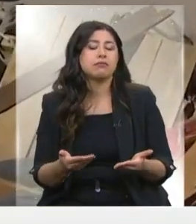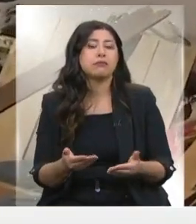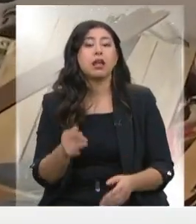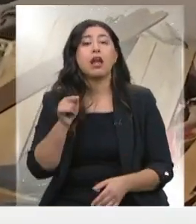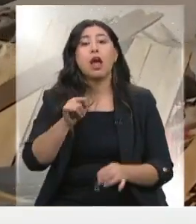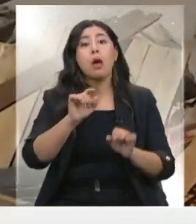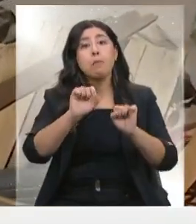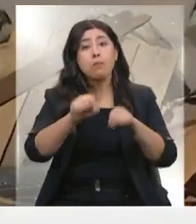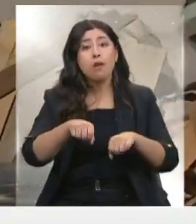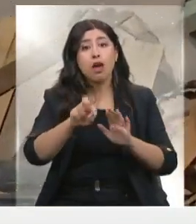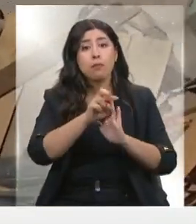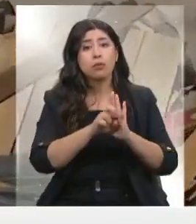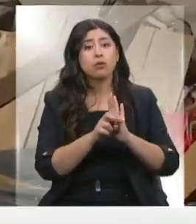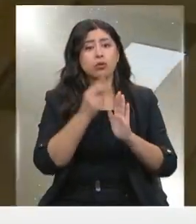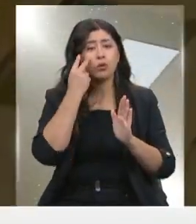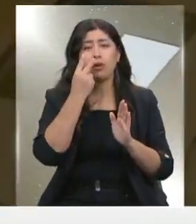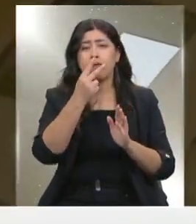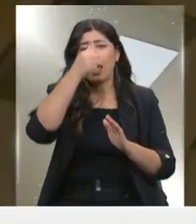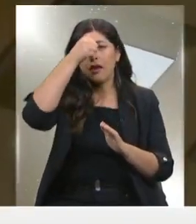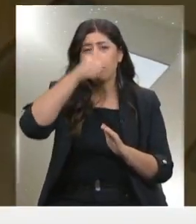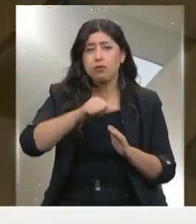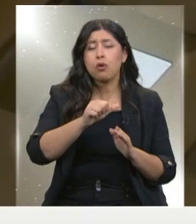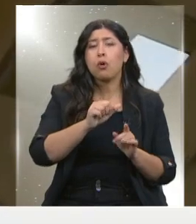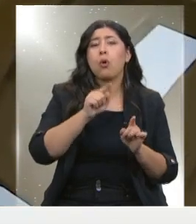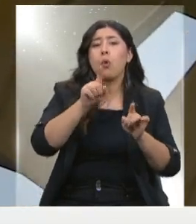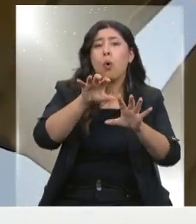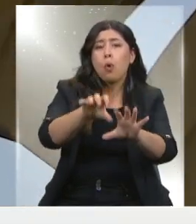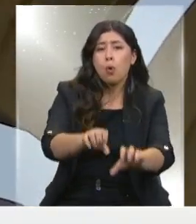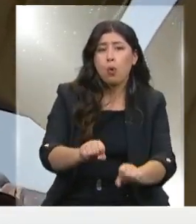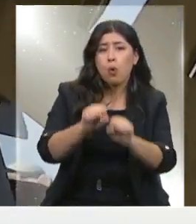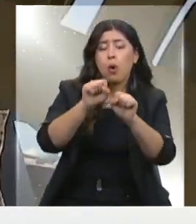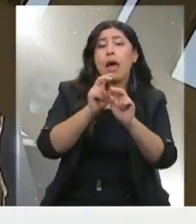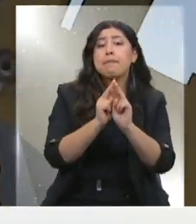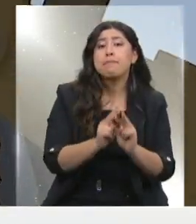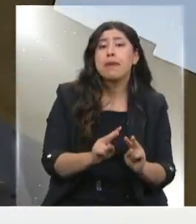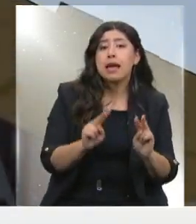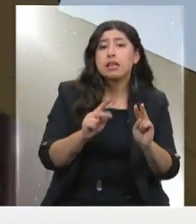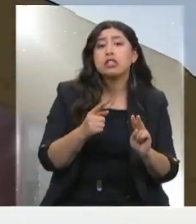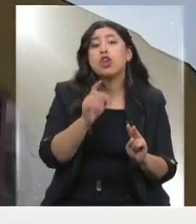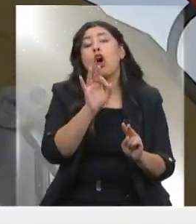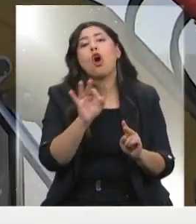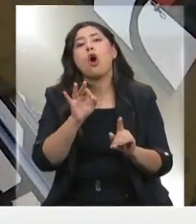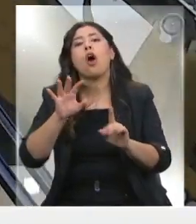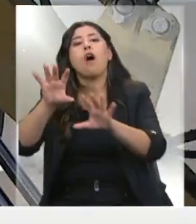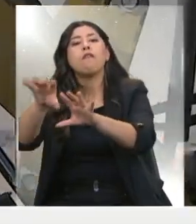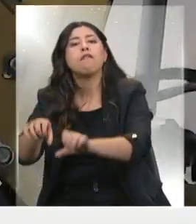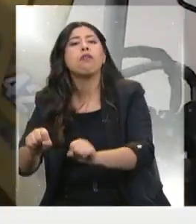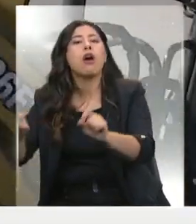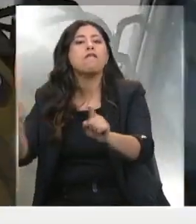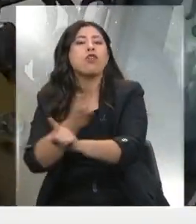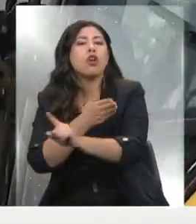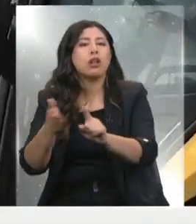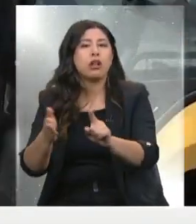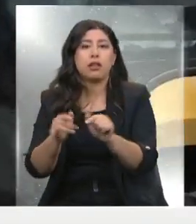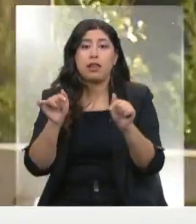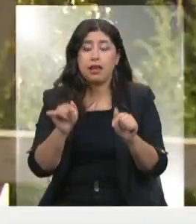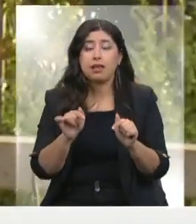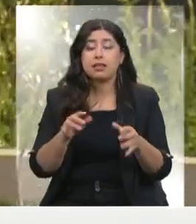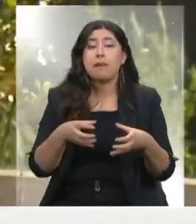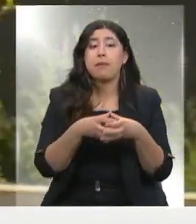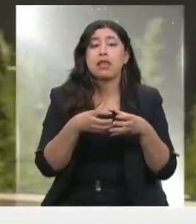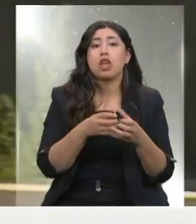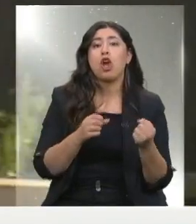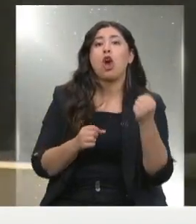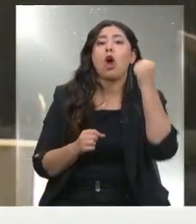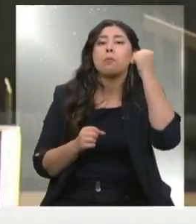aprobado no distingue el rango de penas entre una ocupación realizada pacíficamente o una violenta. Aquí, el Partido